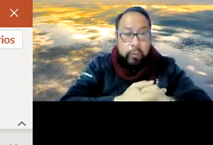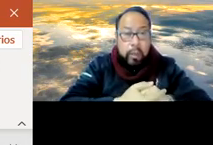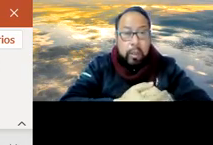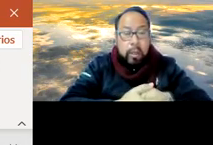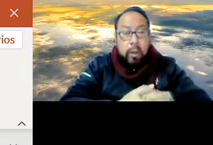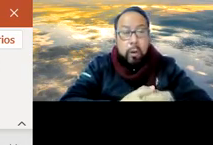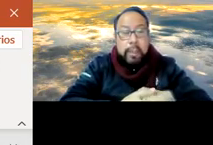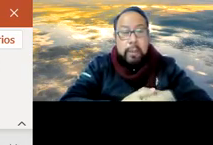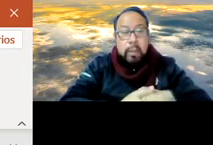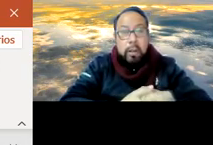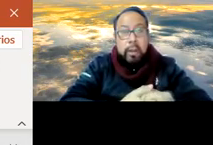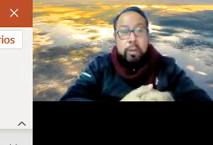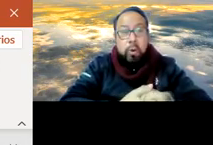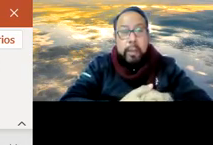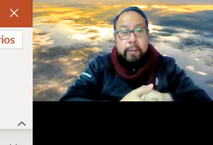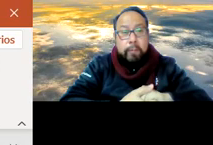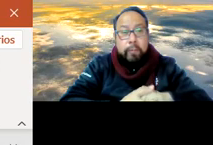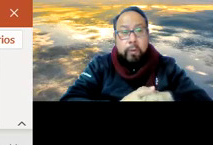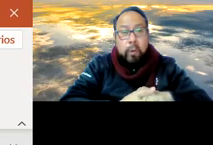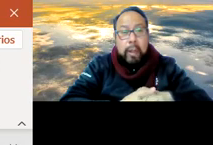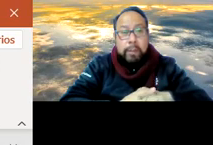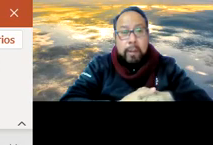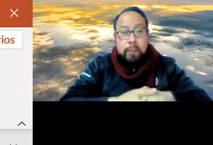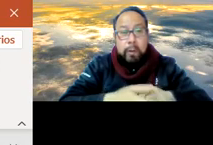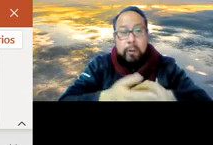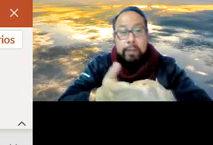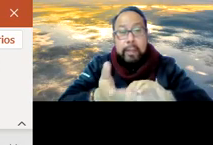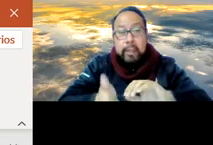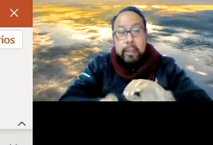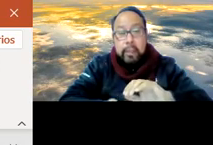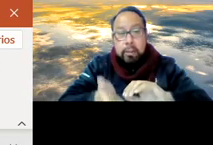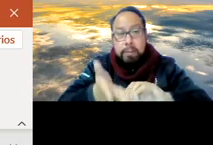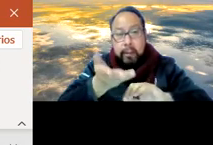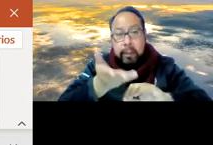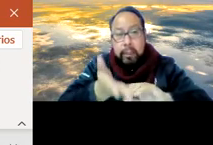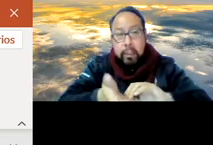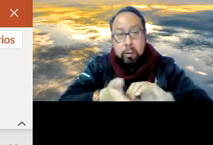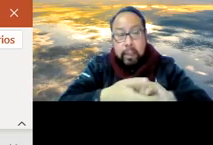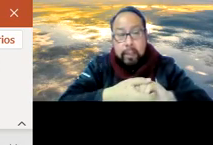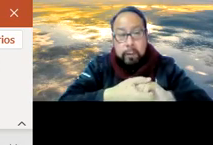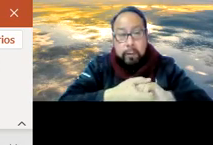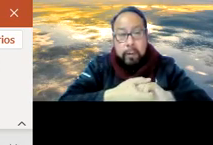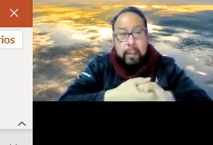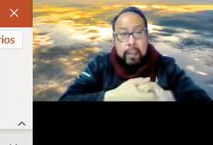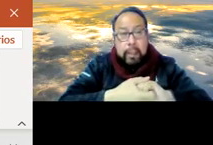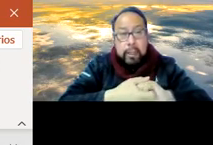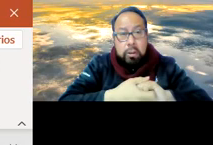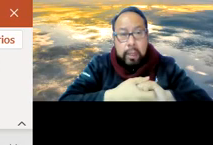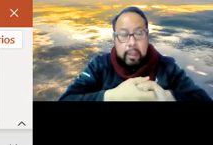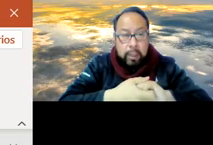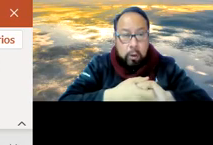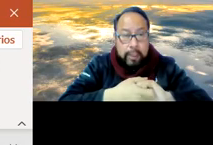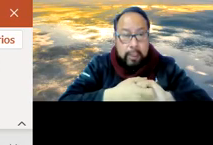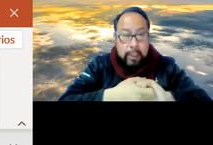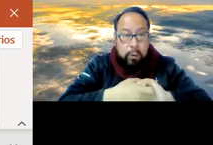rato. Luego vienen los resumen o el abstract. Bueno, que viene aquí, esto es parte del texto académico. El